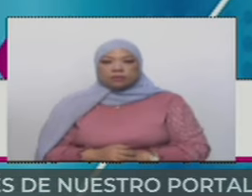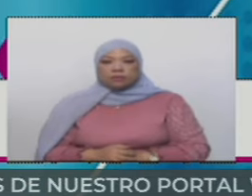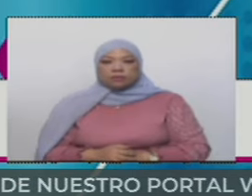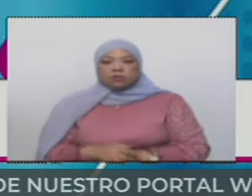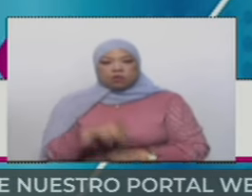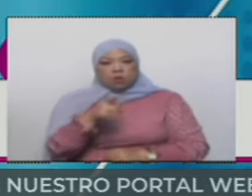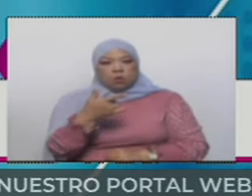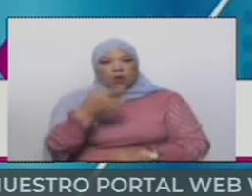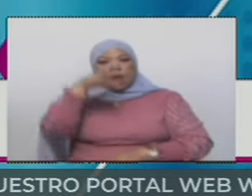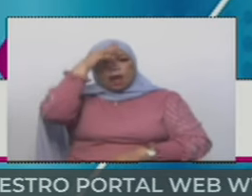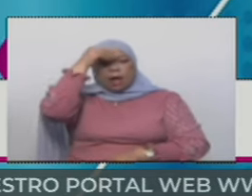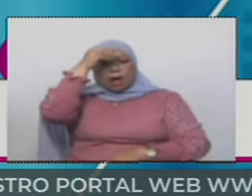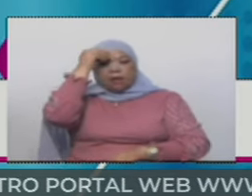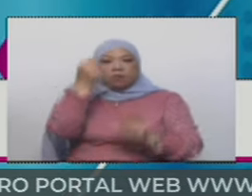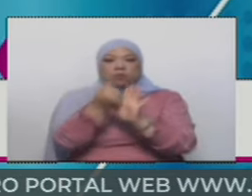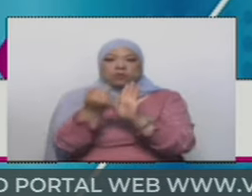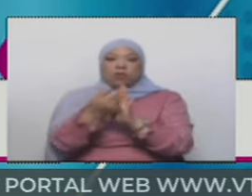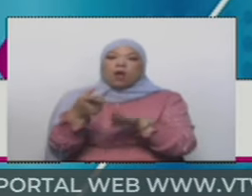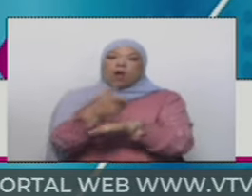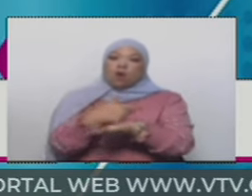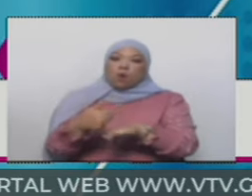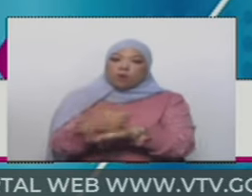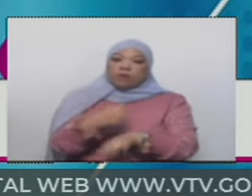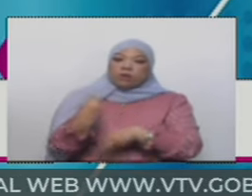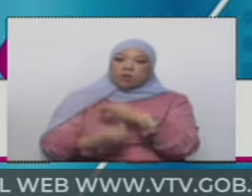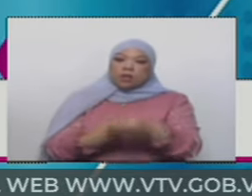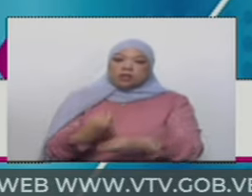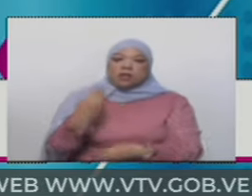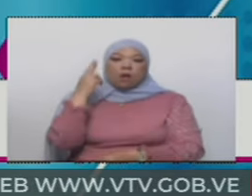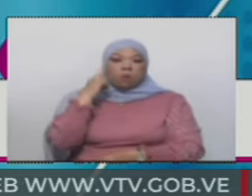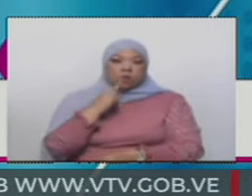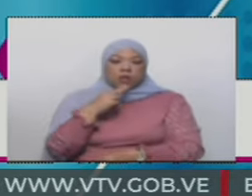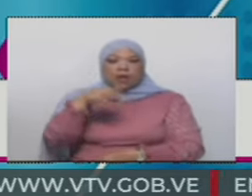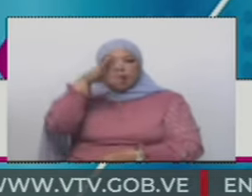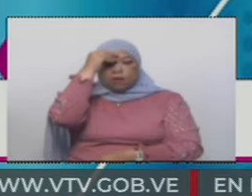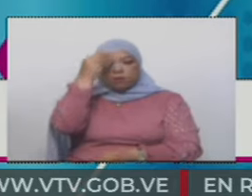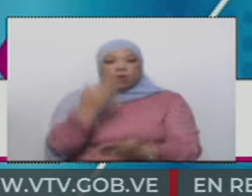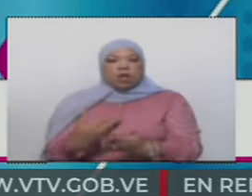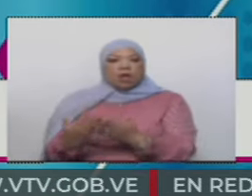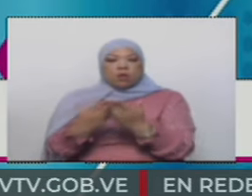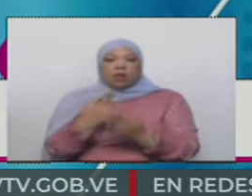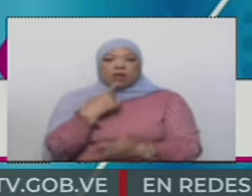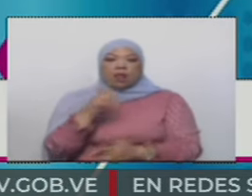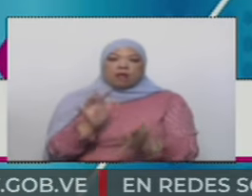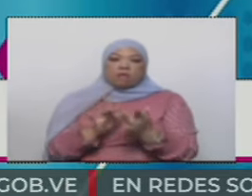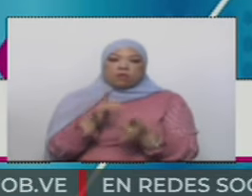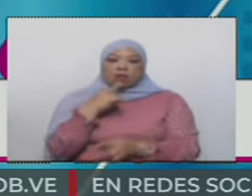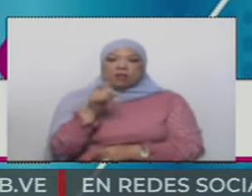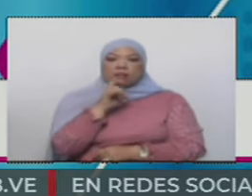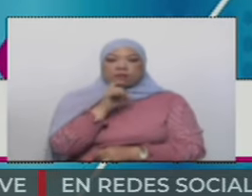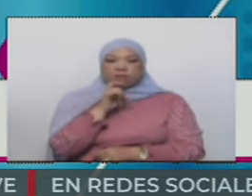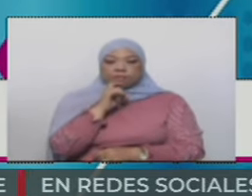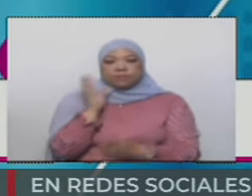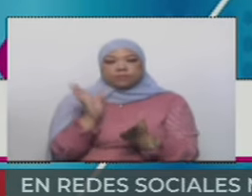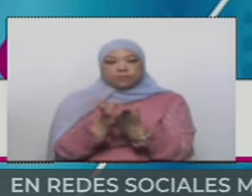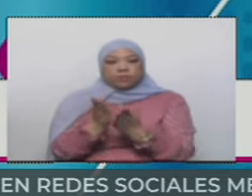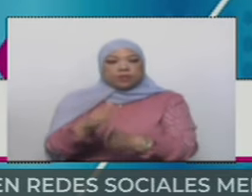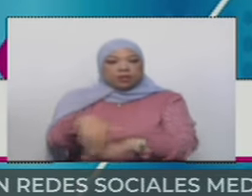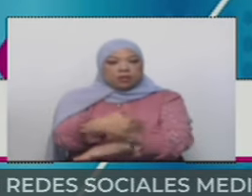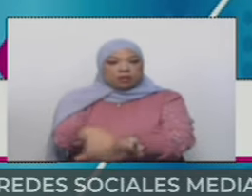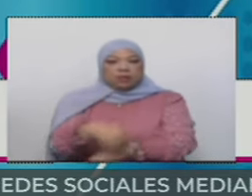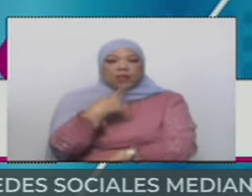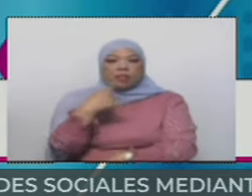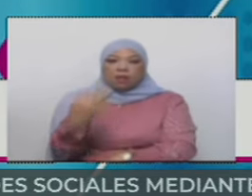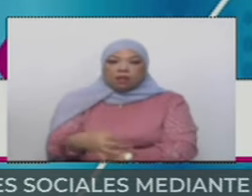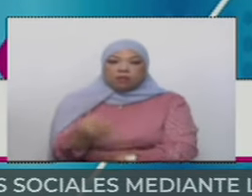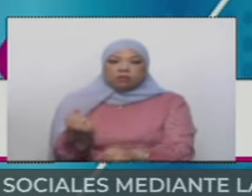Uno tiene que aprender a gobernar, como decía Bolívar, escuchando las verdades más duras de la calle, la verdad